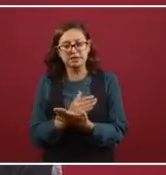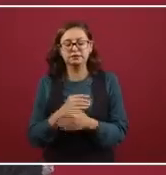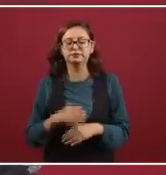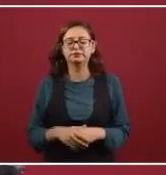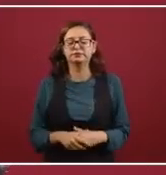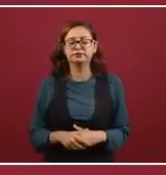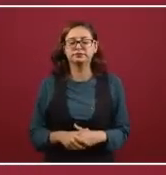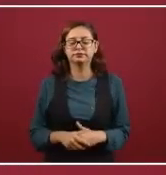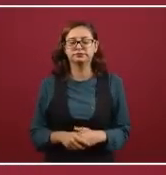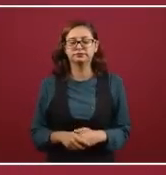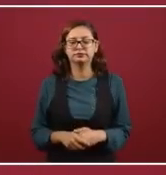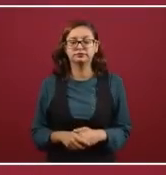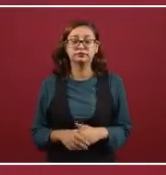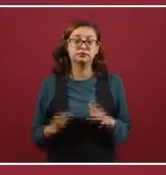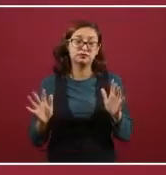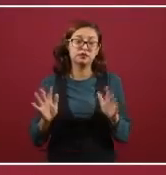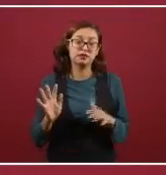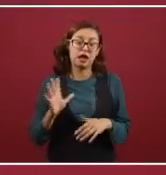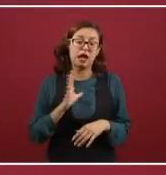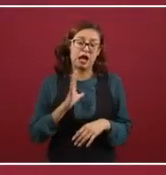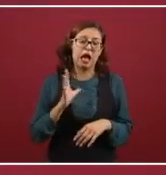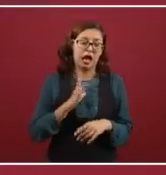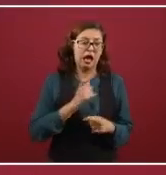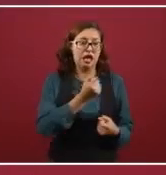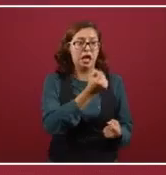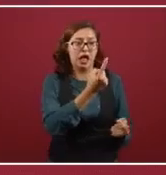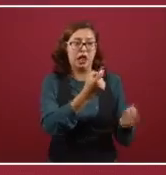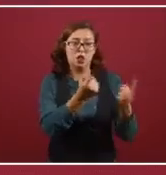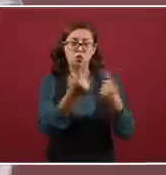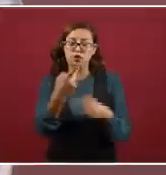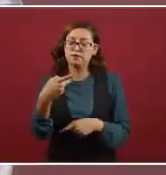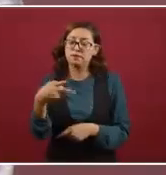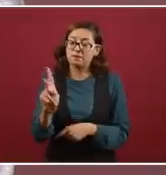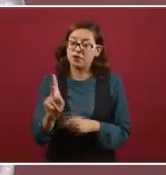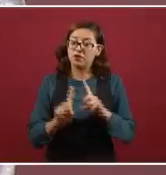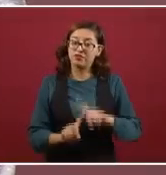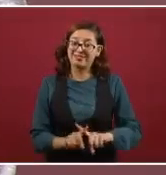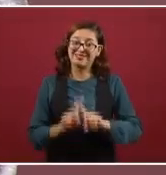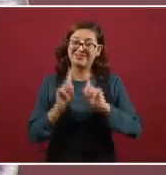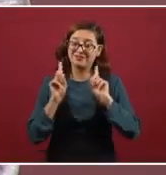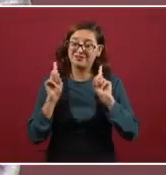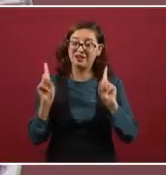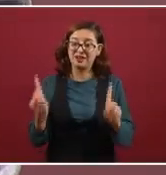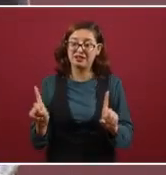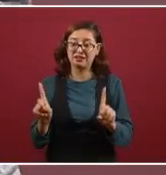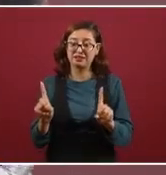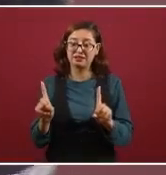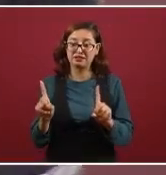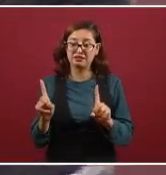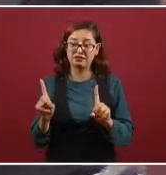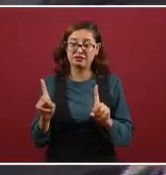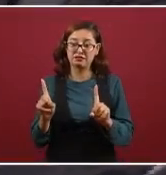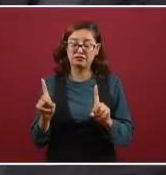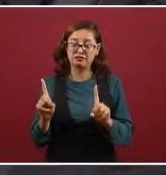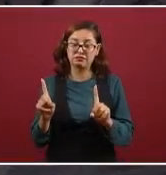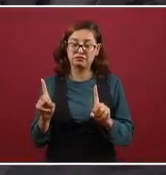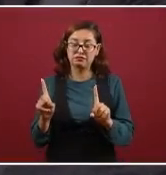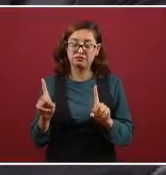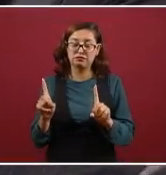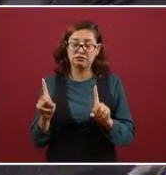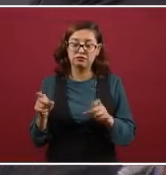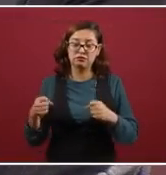No quiere decir que no haya violencia, pero no es lo mismo que la frontera